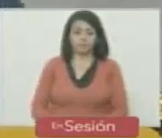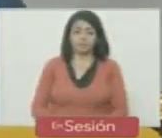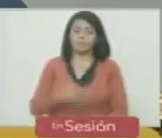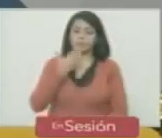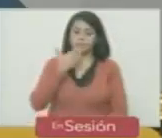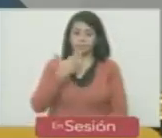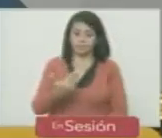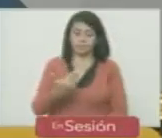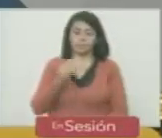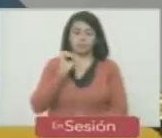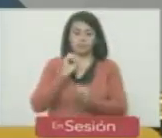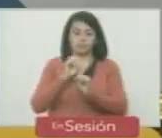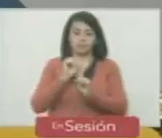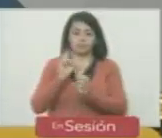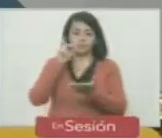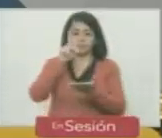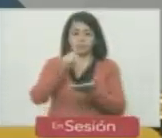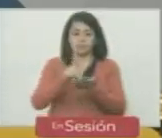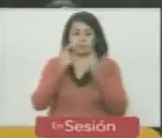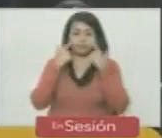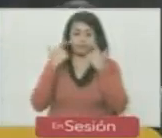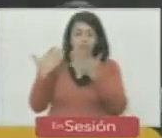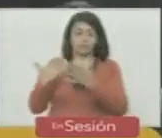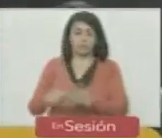Solicita la tribuna de oradores, se le concede.